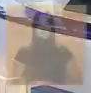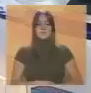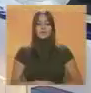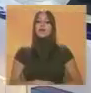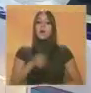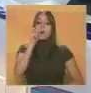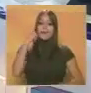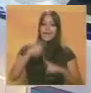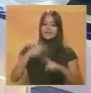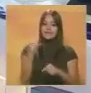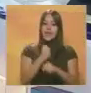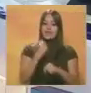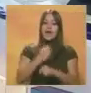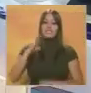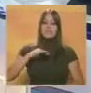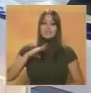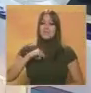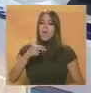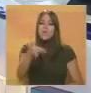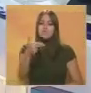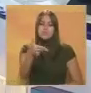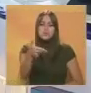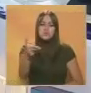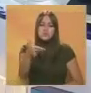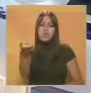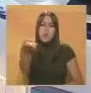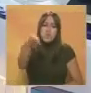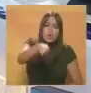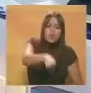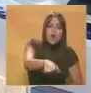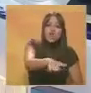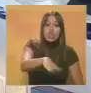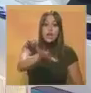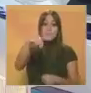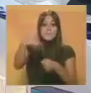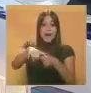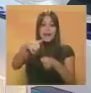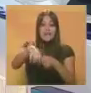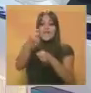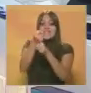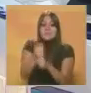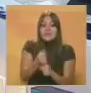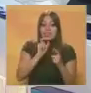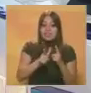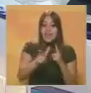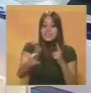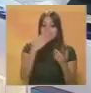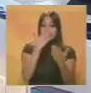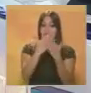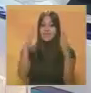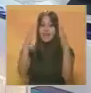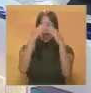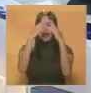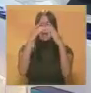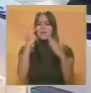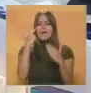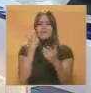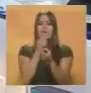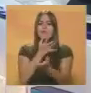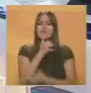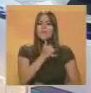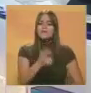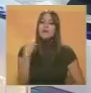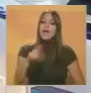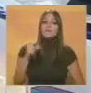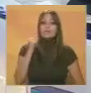Un exfuncionario del CICPC fue tiroteado en el sector Los Robles de Maracaibo mientras esperaba un taxi frente a su vivienda. Así que hacemos el contacto a esta hora con nuestra